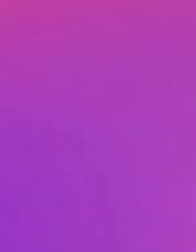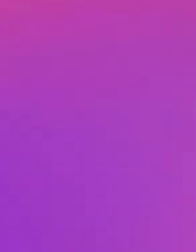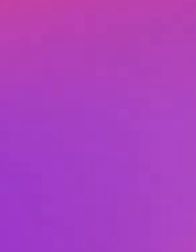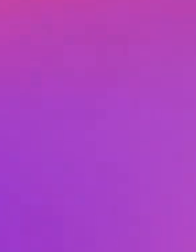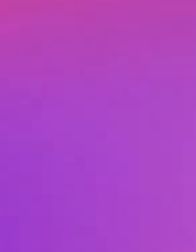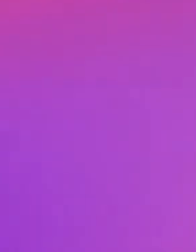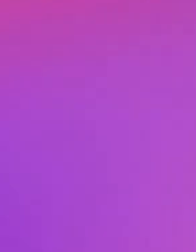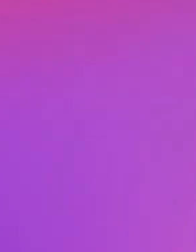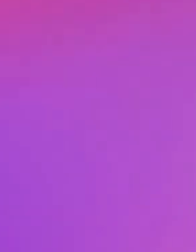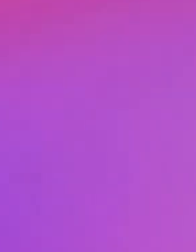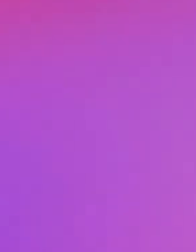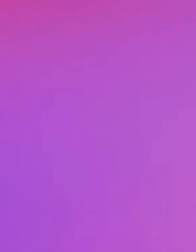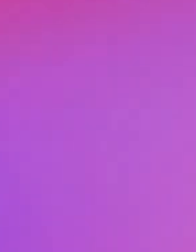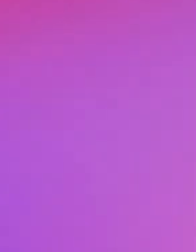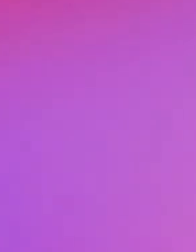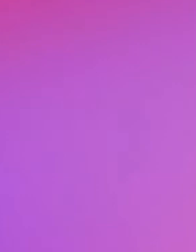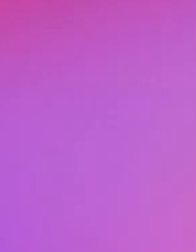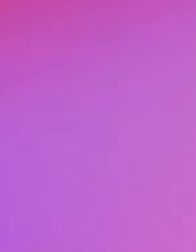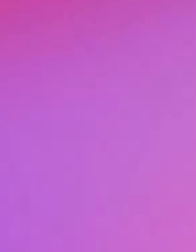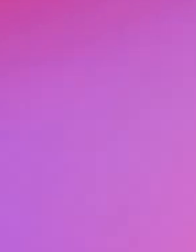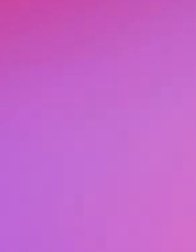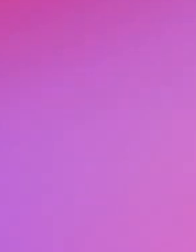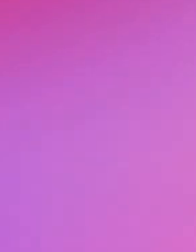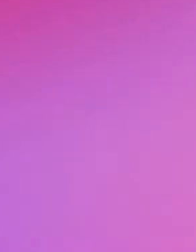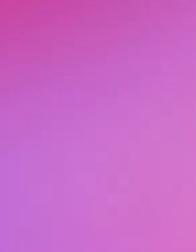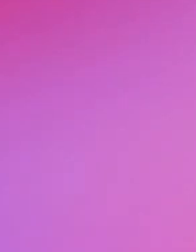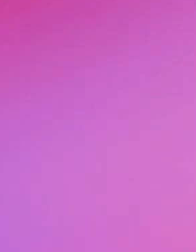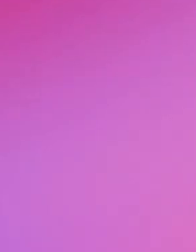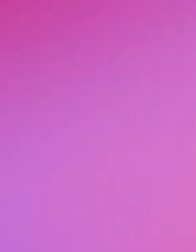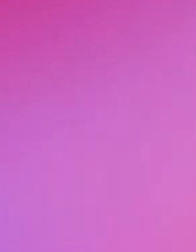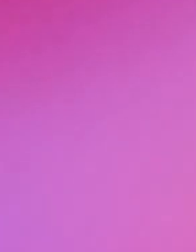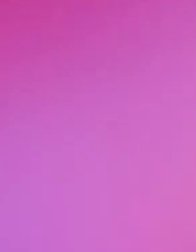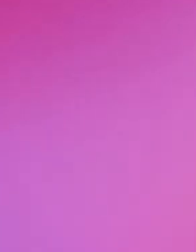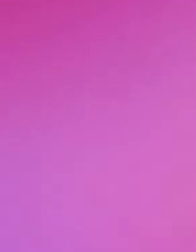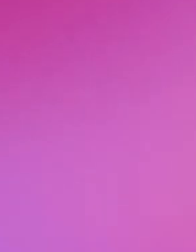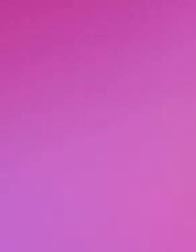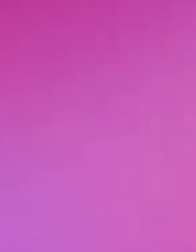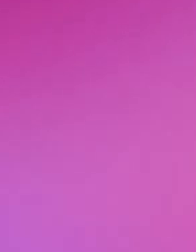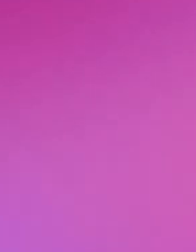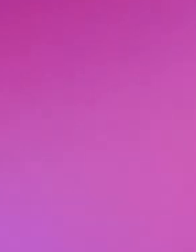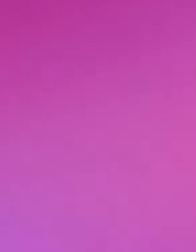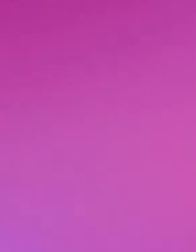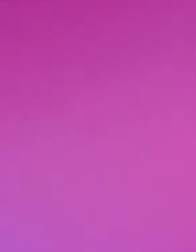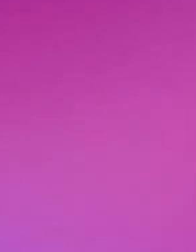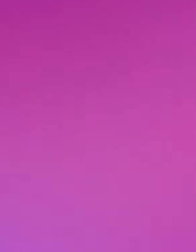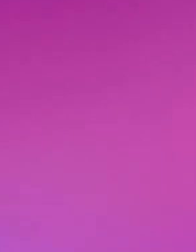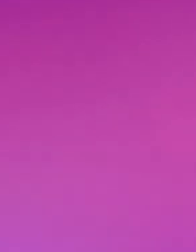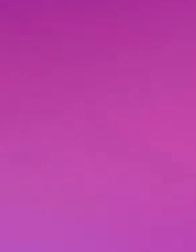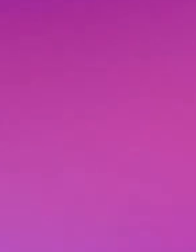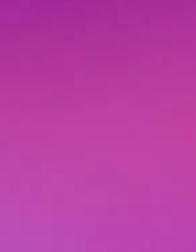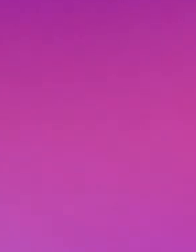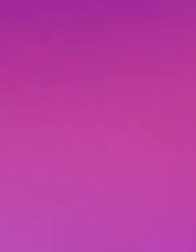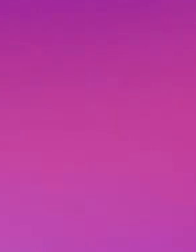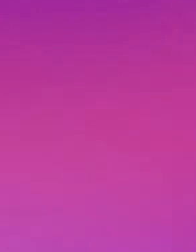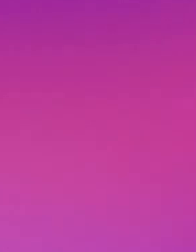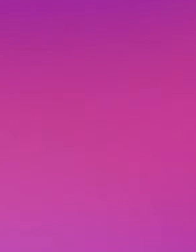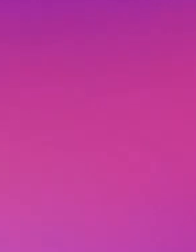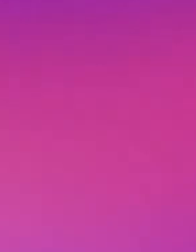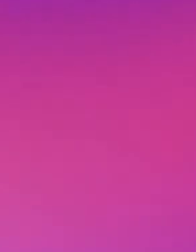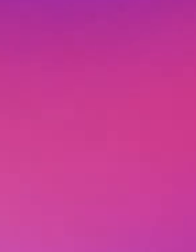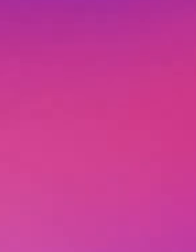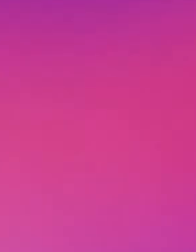5536-017123. Si requieres consultar los libros de texto en versión digital, recuerda que los puedes encontrar en la